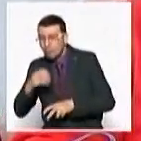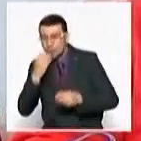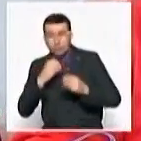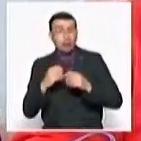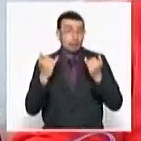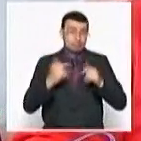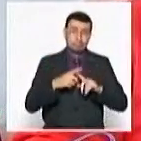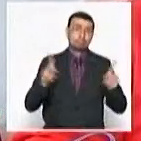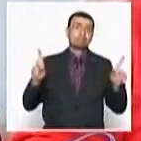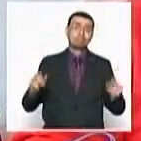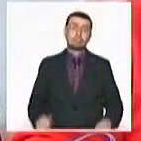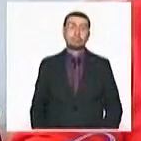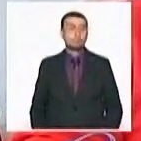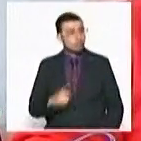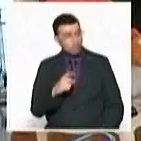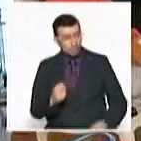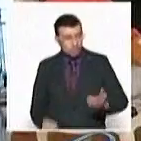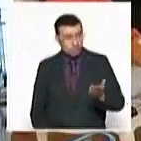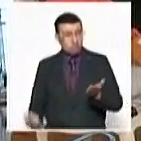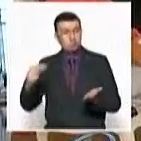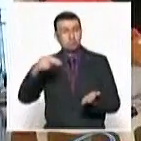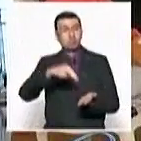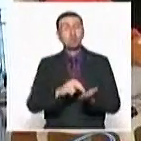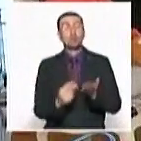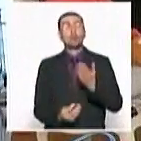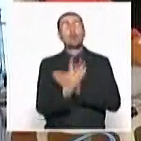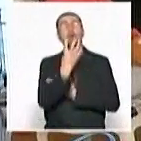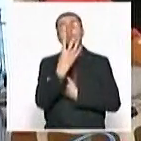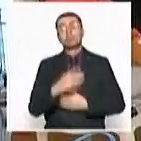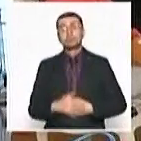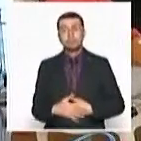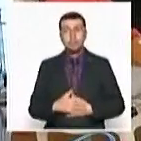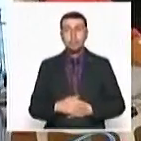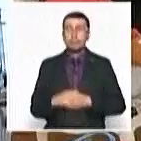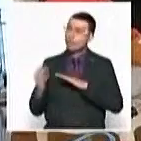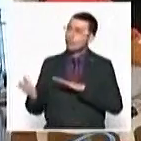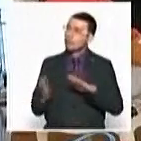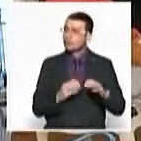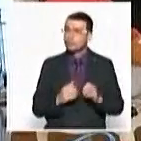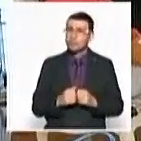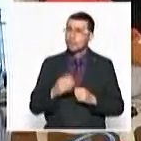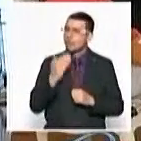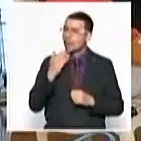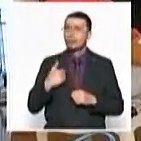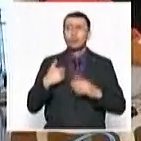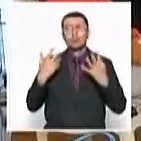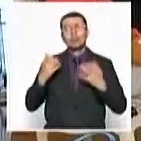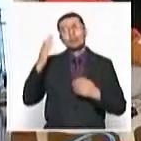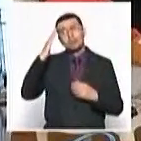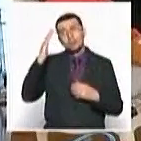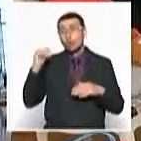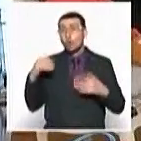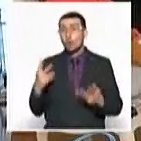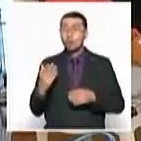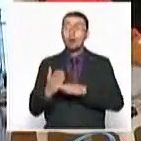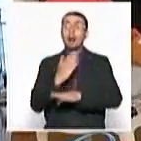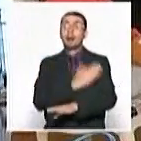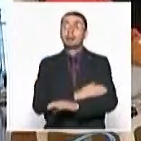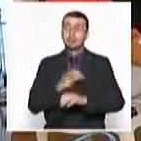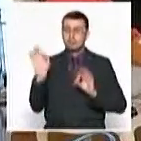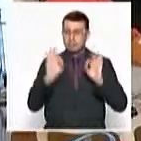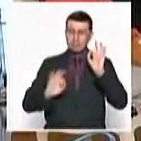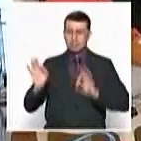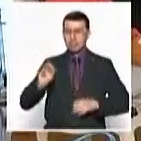distinto. Y se levantaban a las 4 de la mañana. Además. Entonces, quisiera saber, ¿cómo debo prepararme para la cirugía de